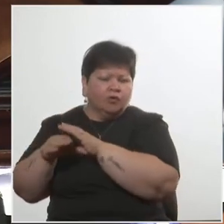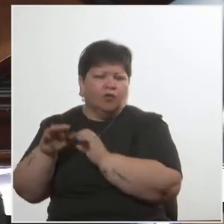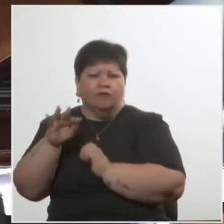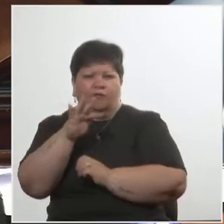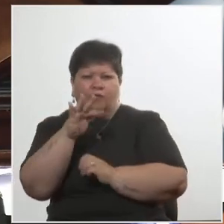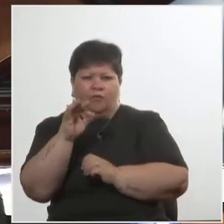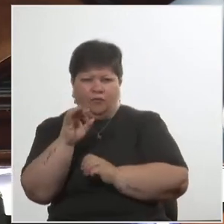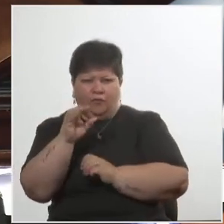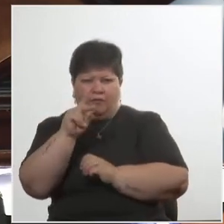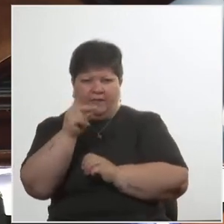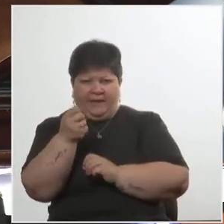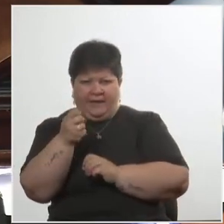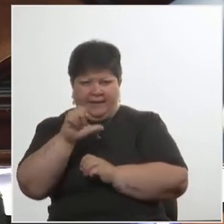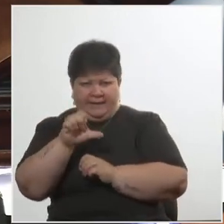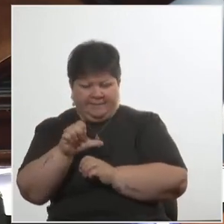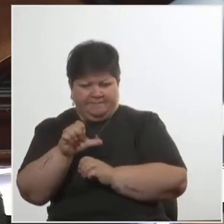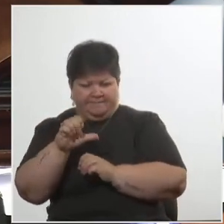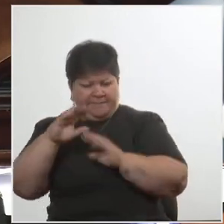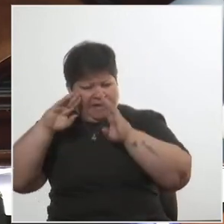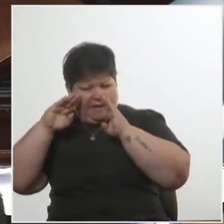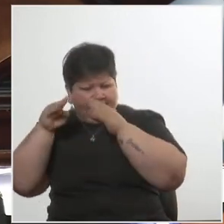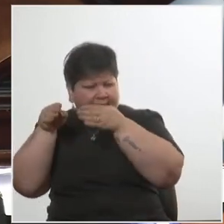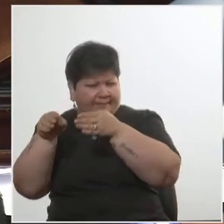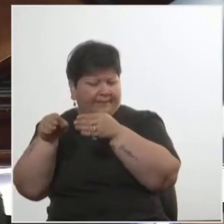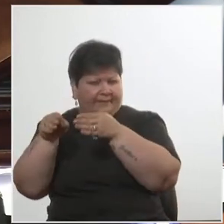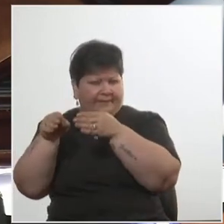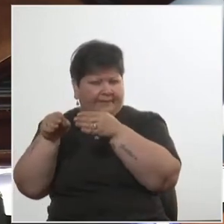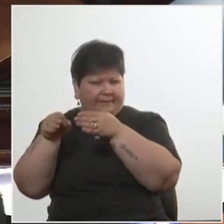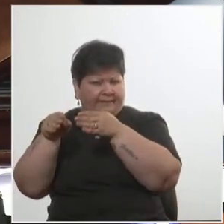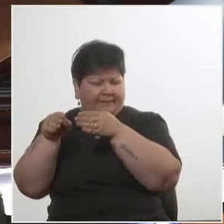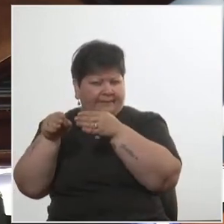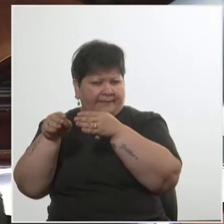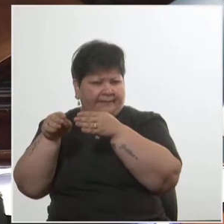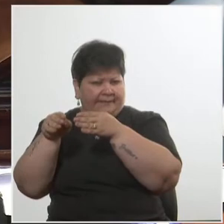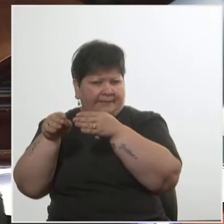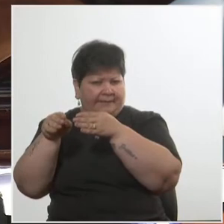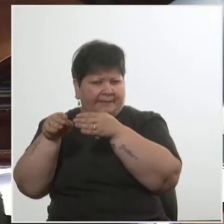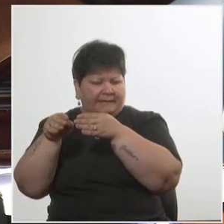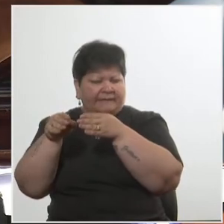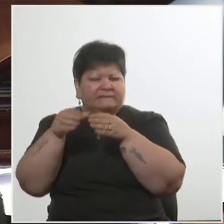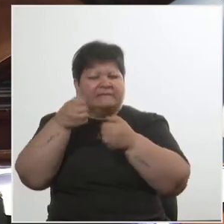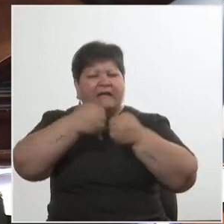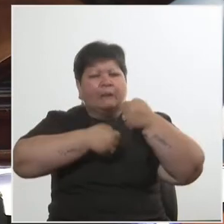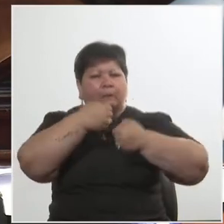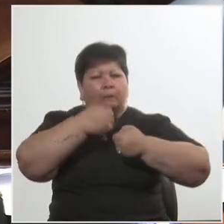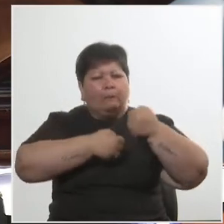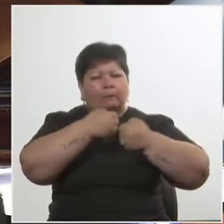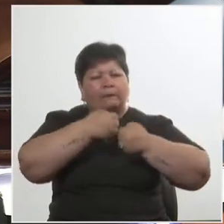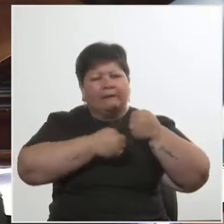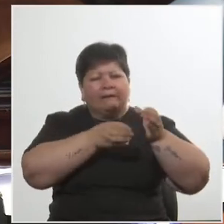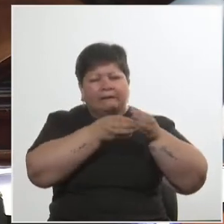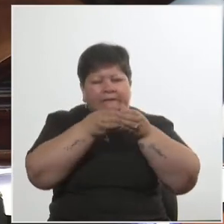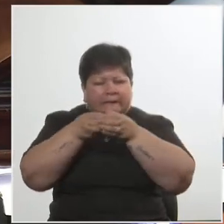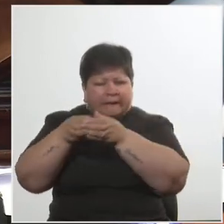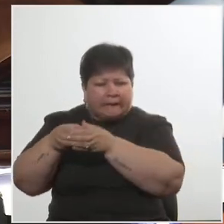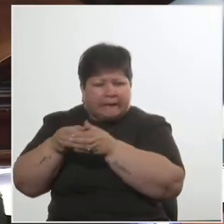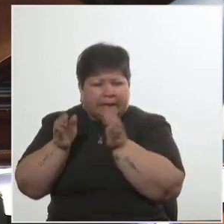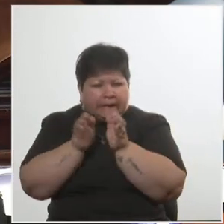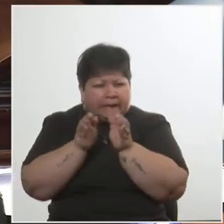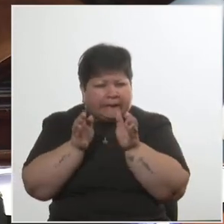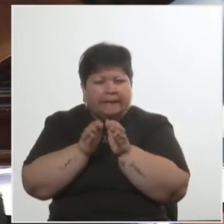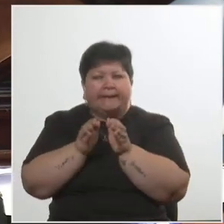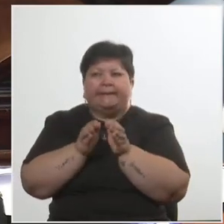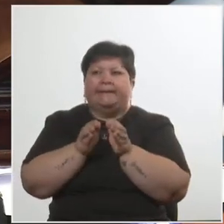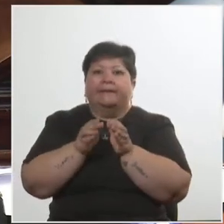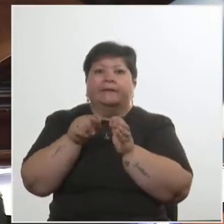destinado básicamente atender esas pequeñas industrias lácteas de un universo muy complejo Que tiene la